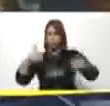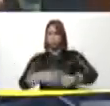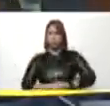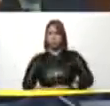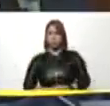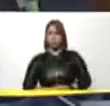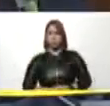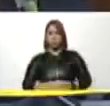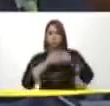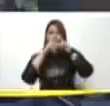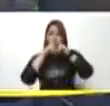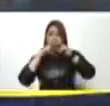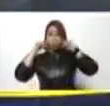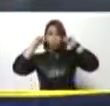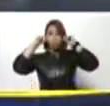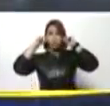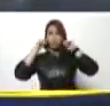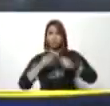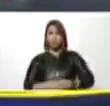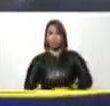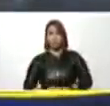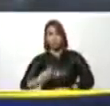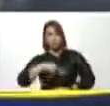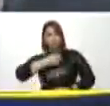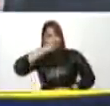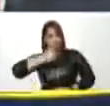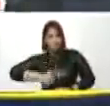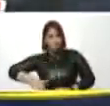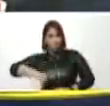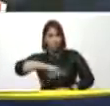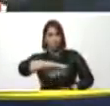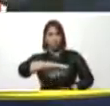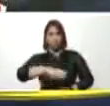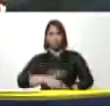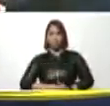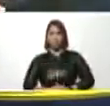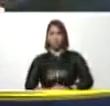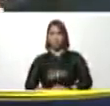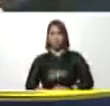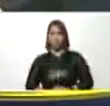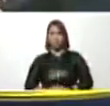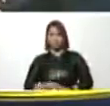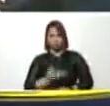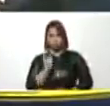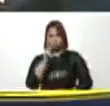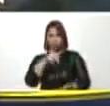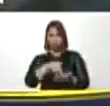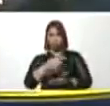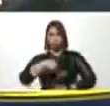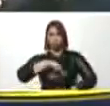una sonrisa a nuestro pueblo. Aquí estamos.